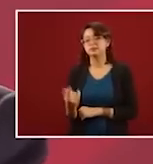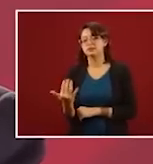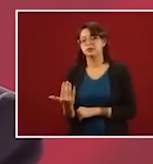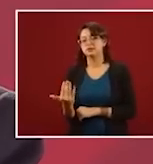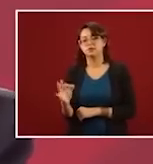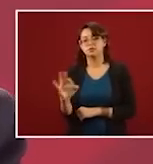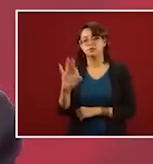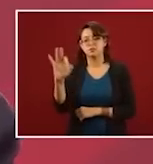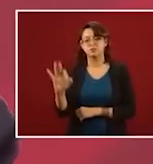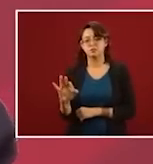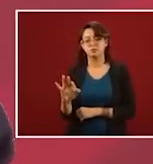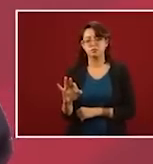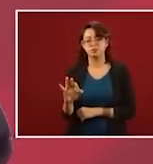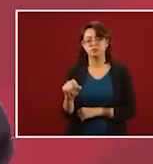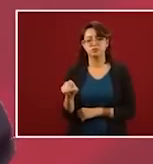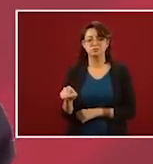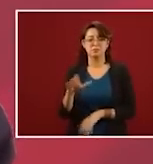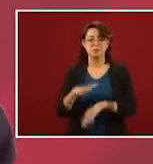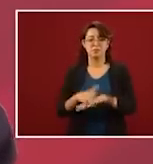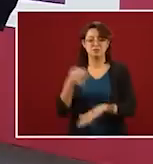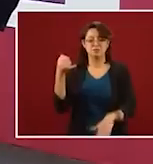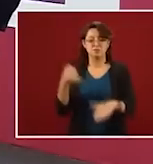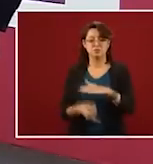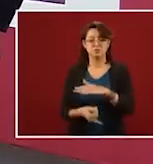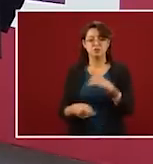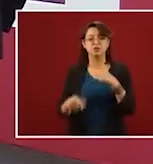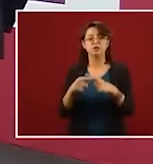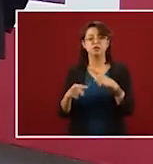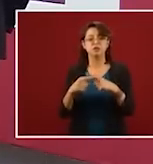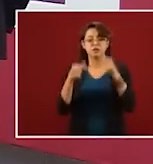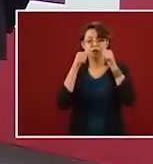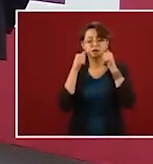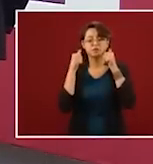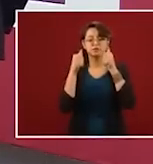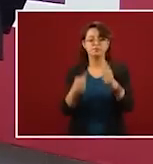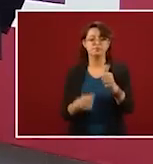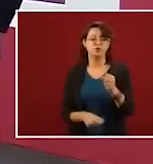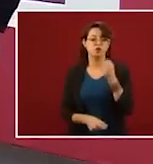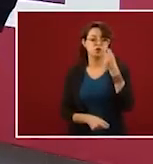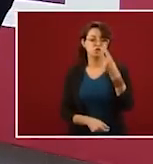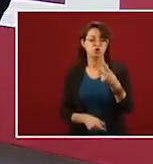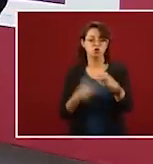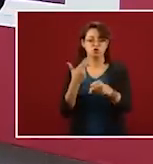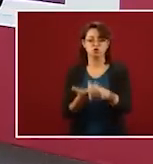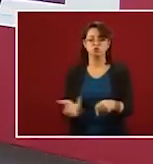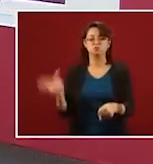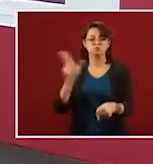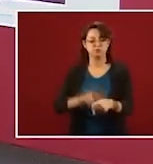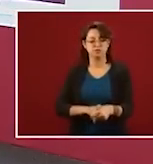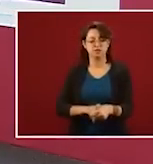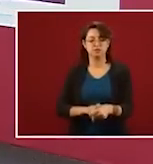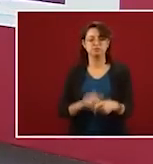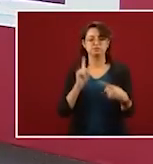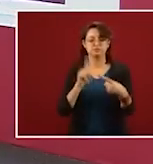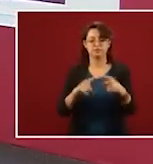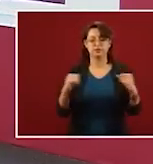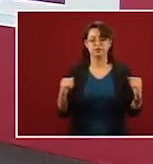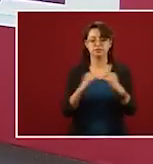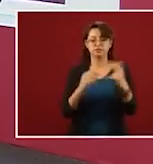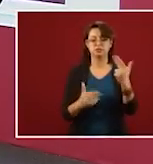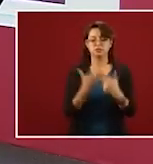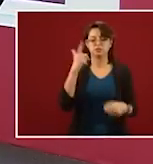los casos de leucemias agudas se atienden principalmente en 2 hospitales nacionales que son el Instituto Nacional